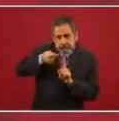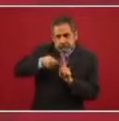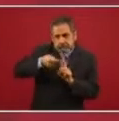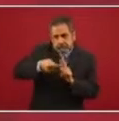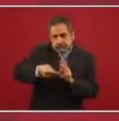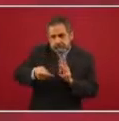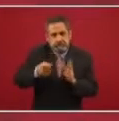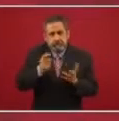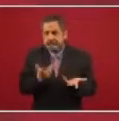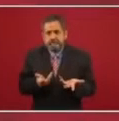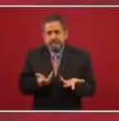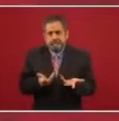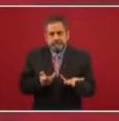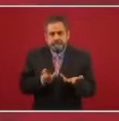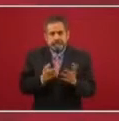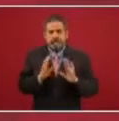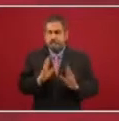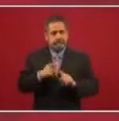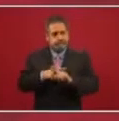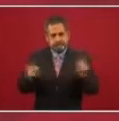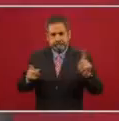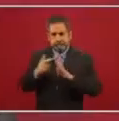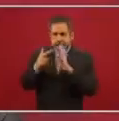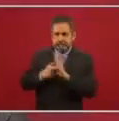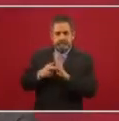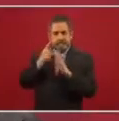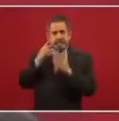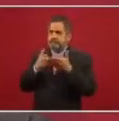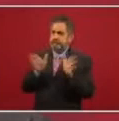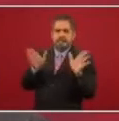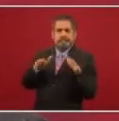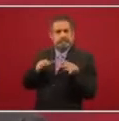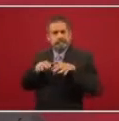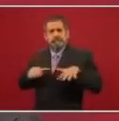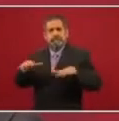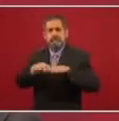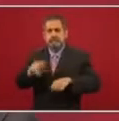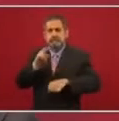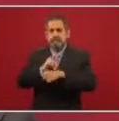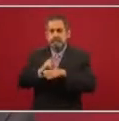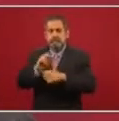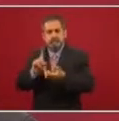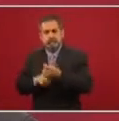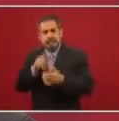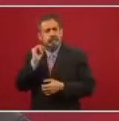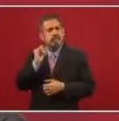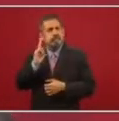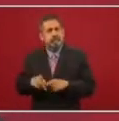casos y se usa un modelo para fenómenos generalizados que el mejor ejemplo es la vigilancia de influenza